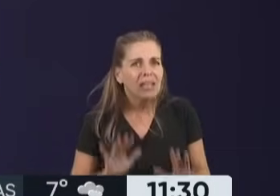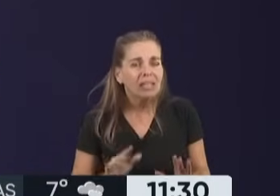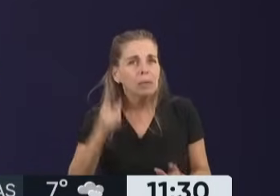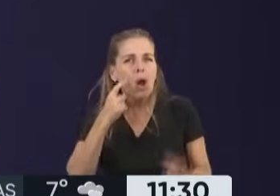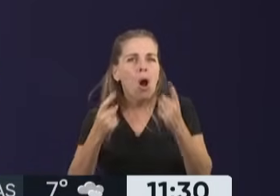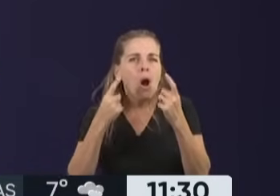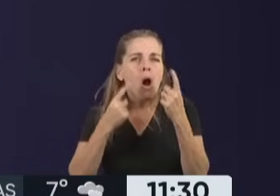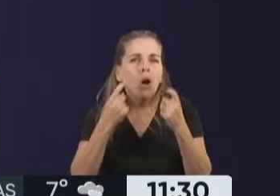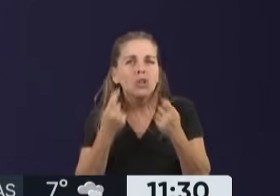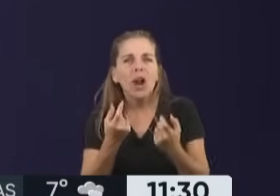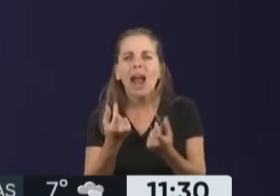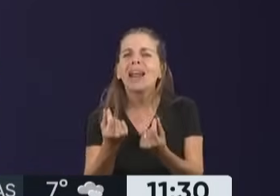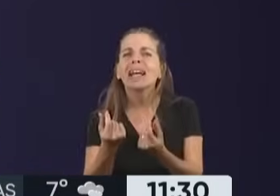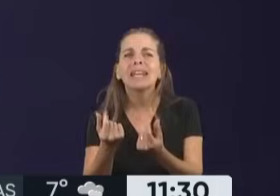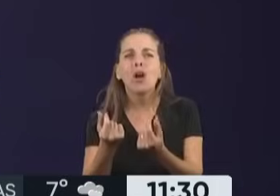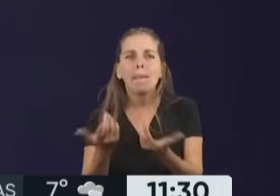que